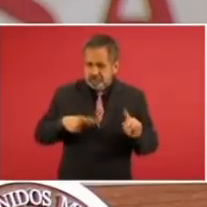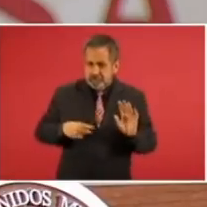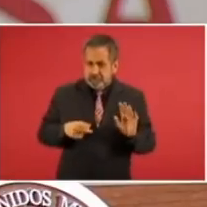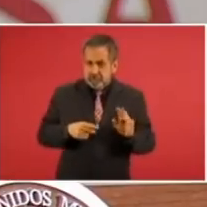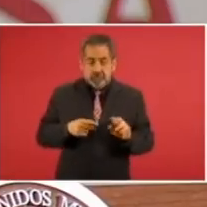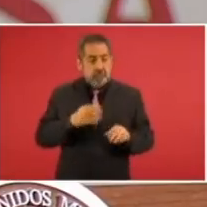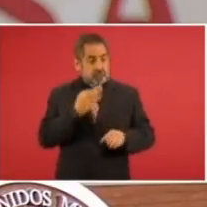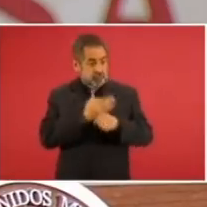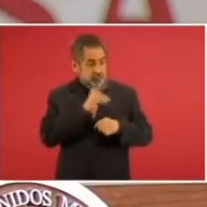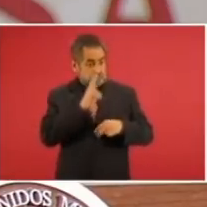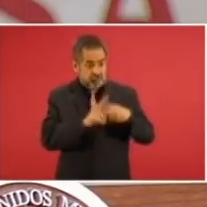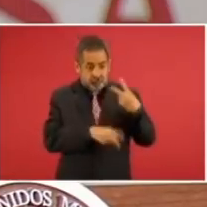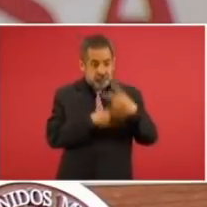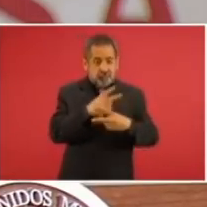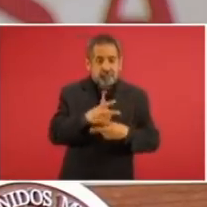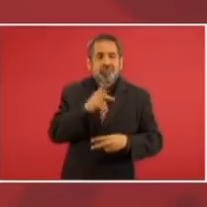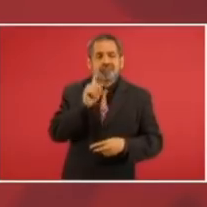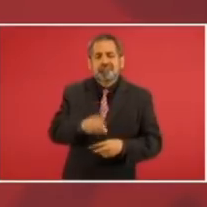conservador.